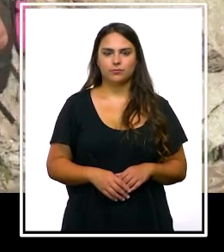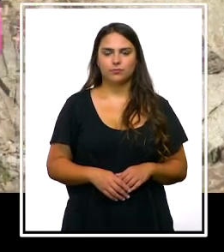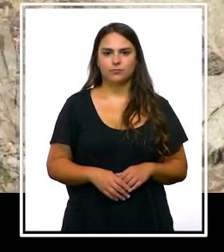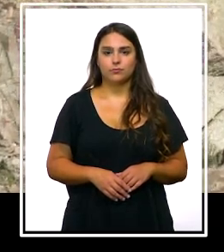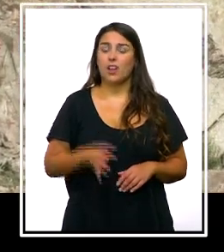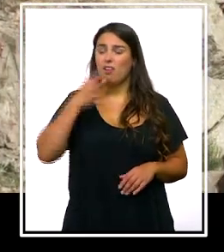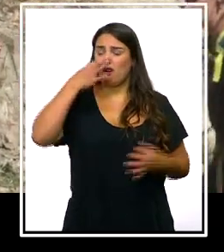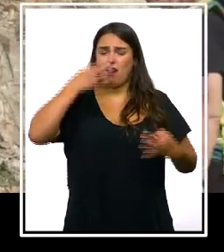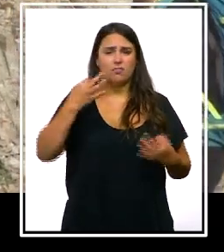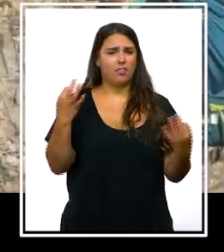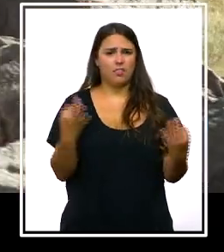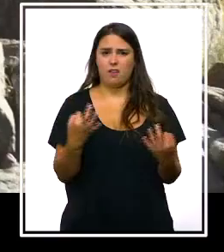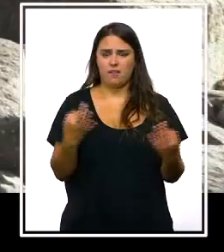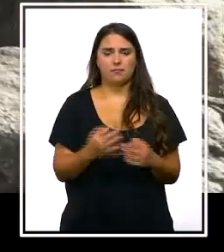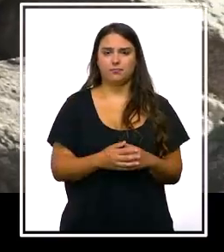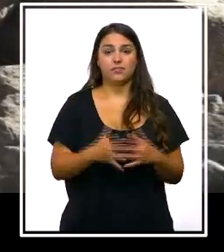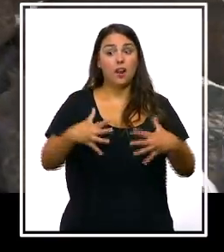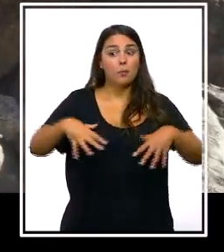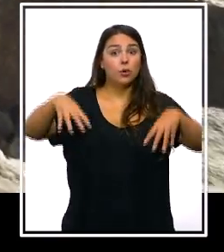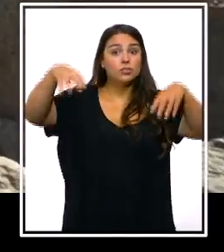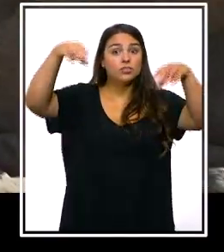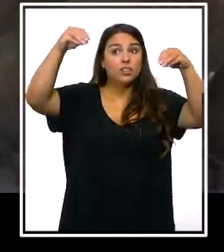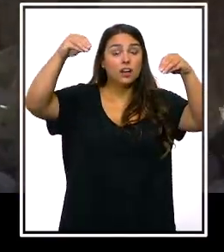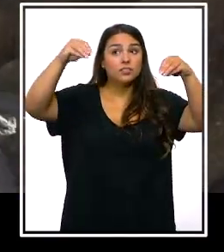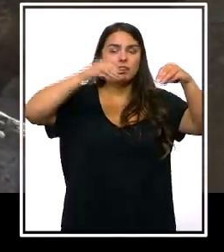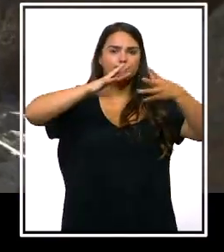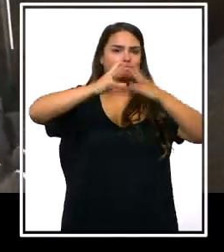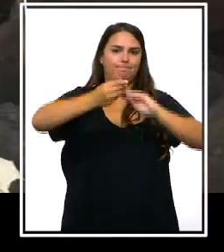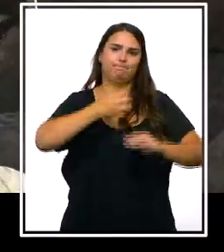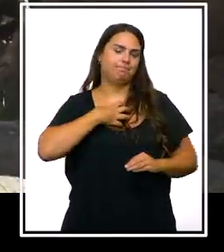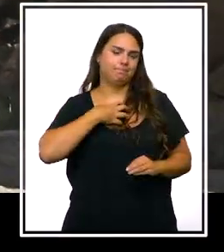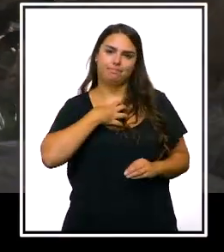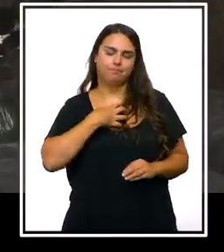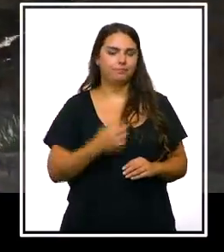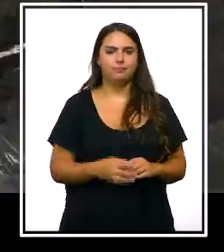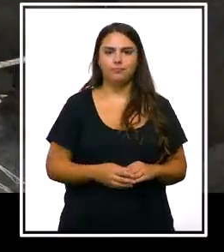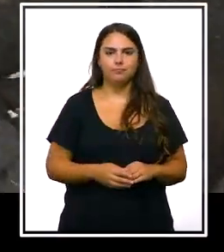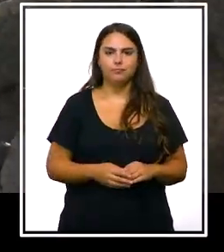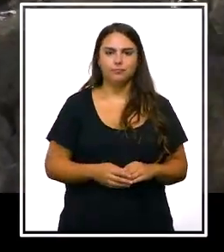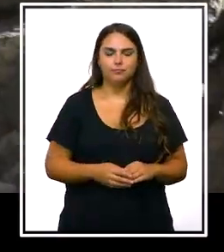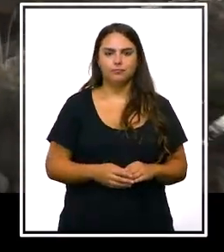Hay que ser realistas. La montaña no podemos adaptarla.